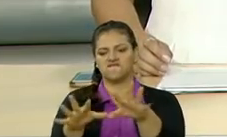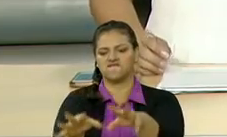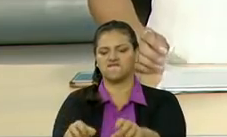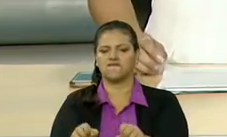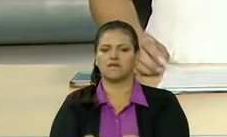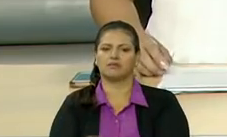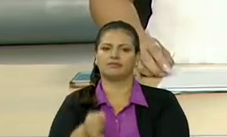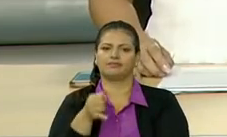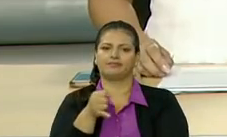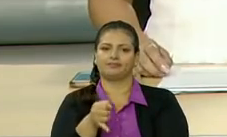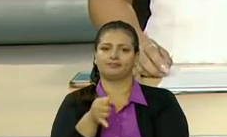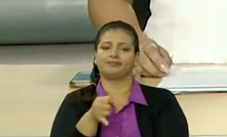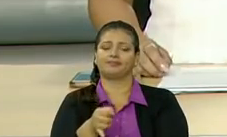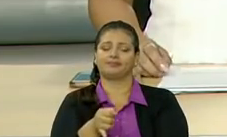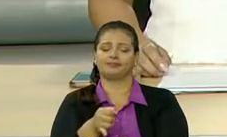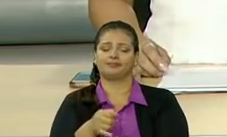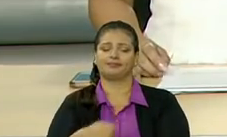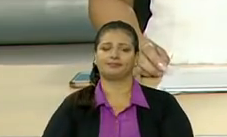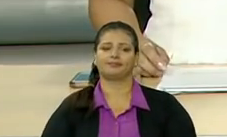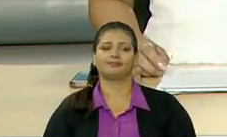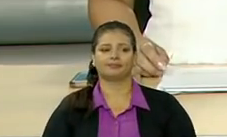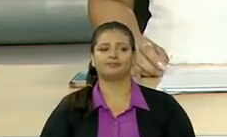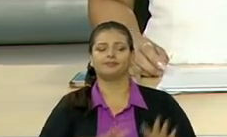sospechoso tenía vigente una boleta de captura.